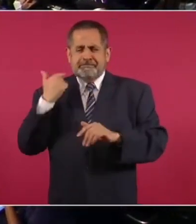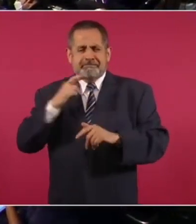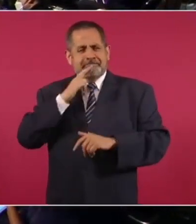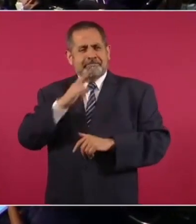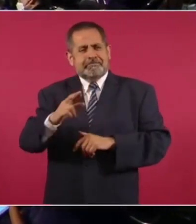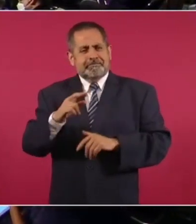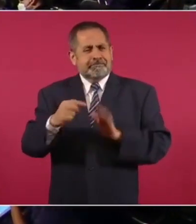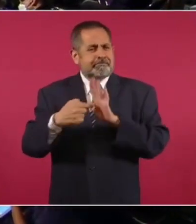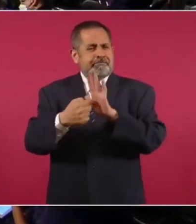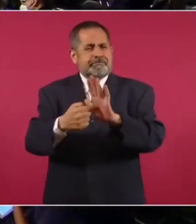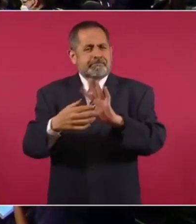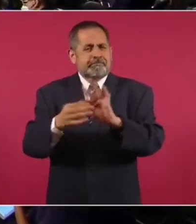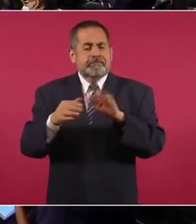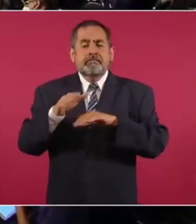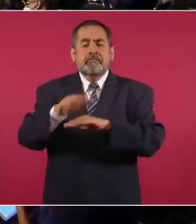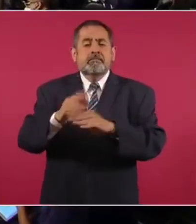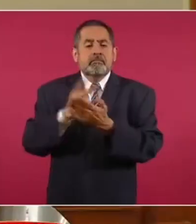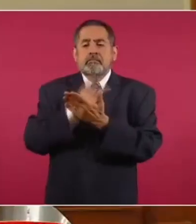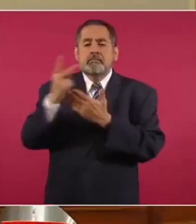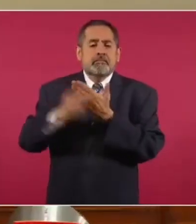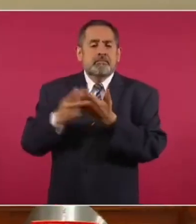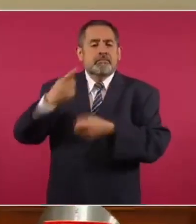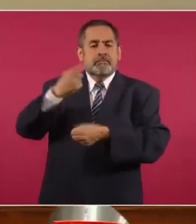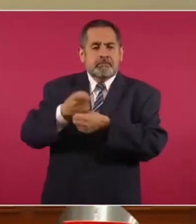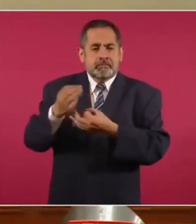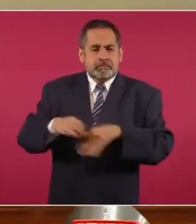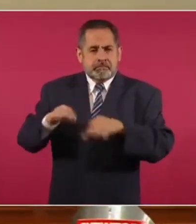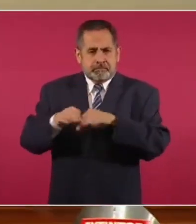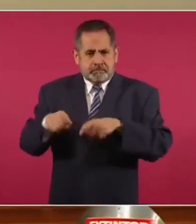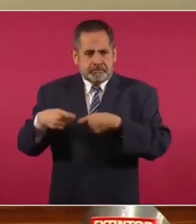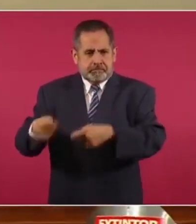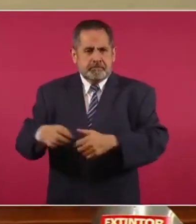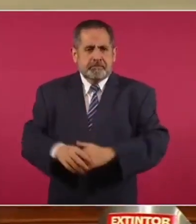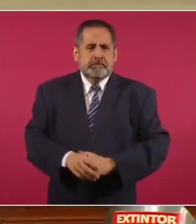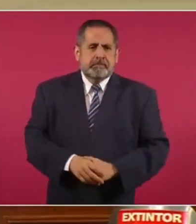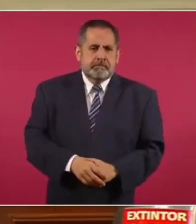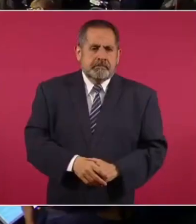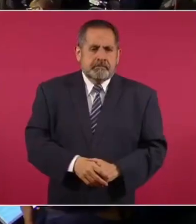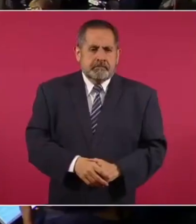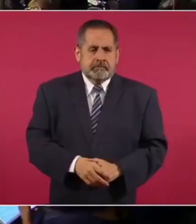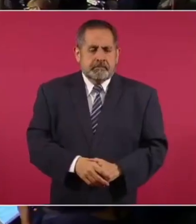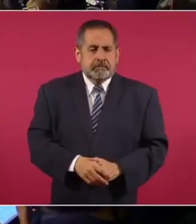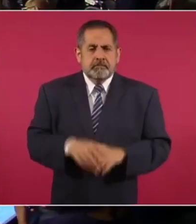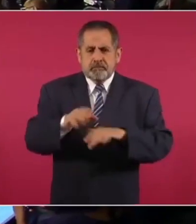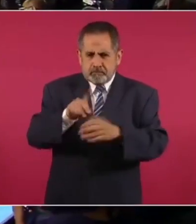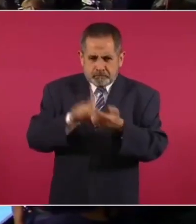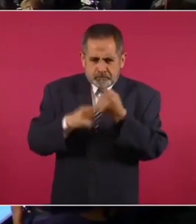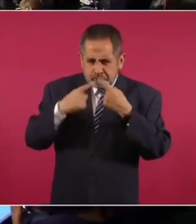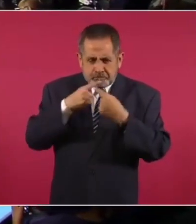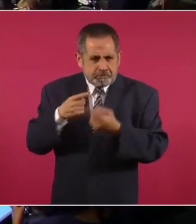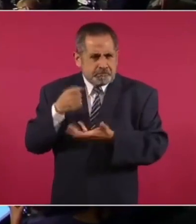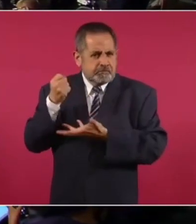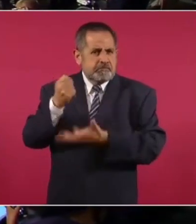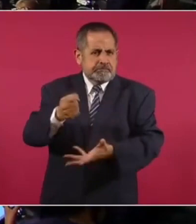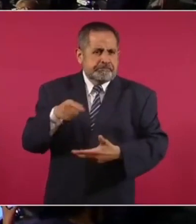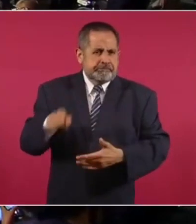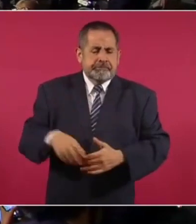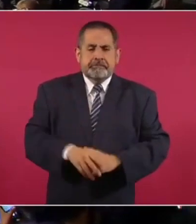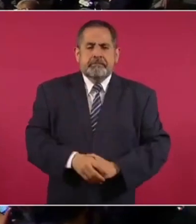reporte sobre programas prioritarios, ¿sí?, y sobre ejercicio de presupuesto?